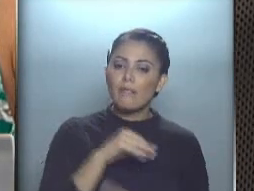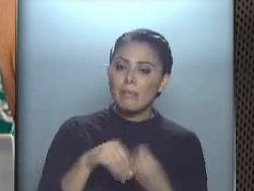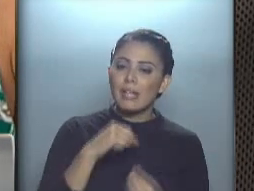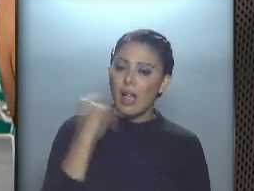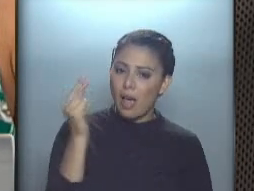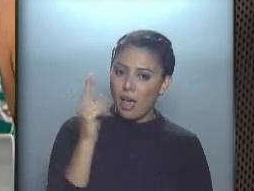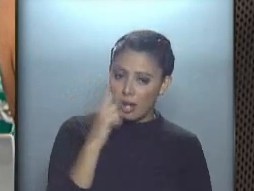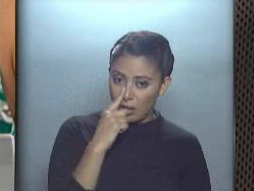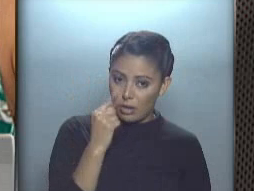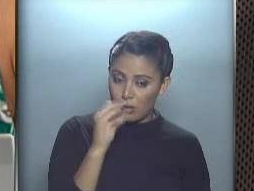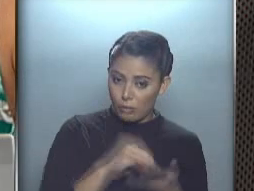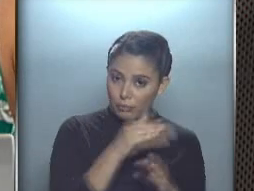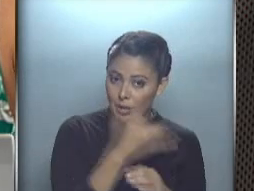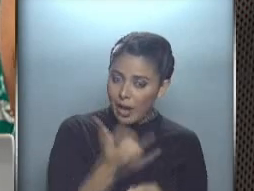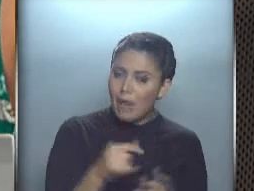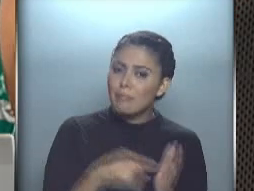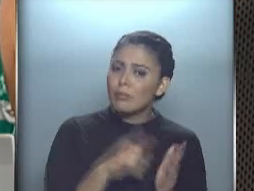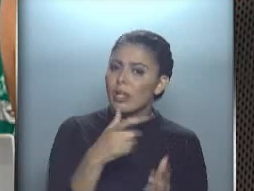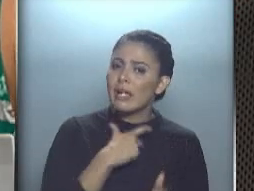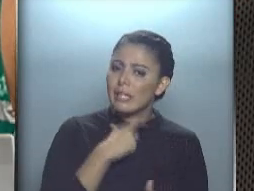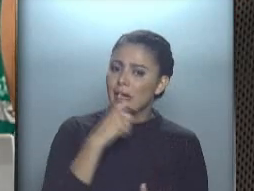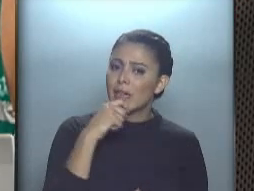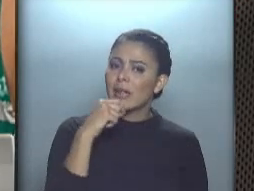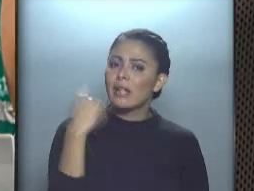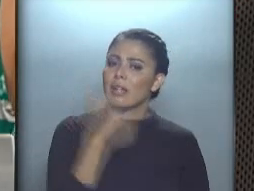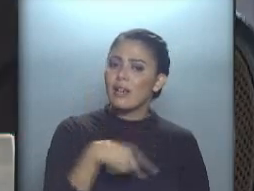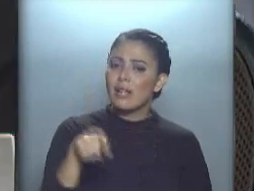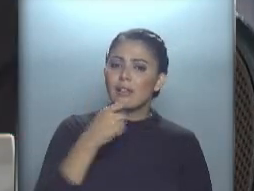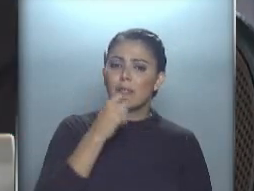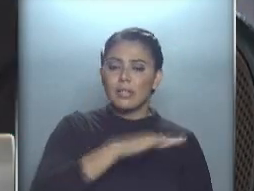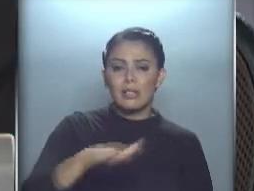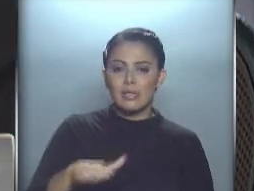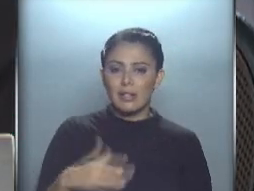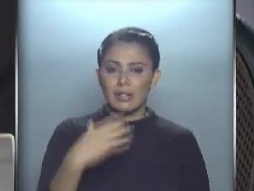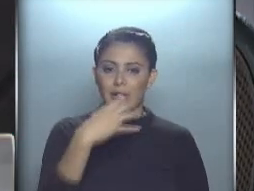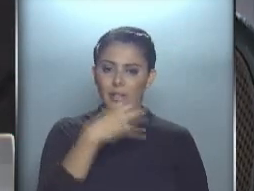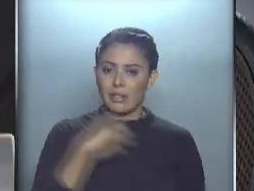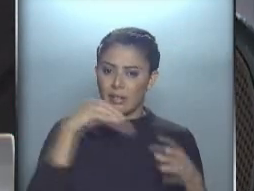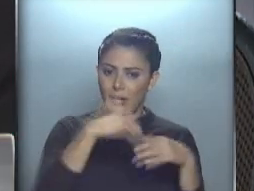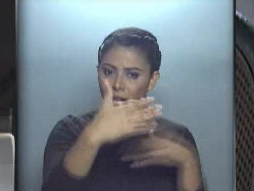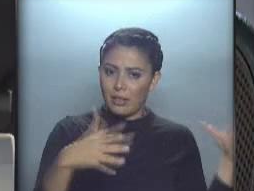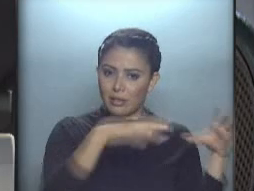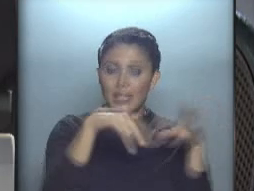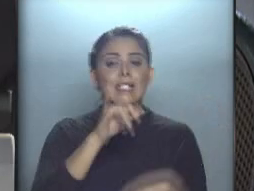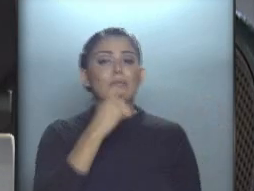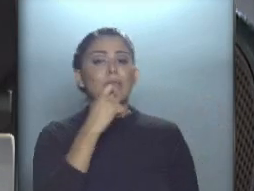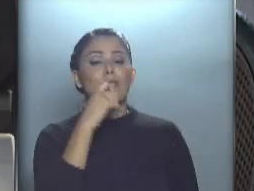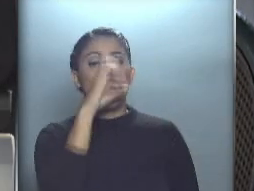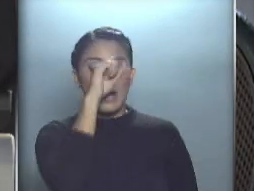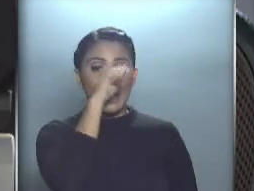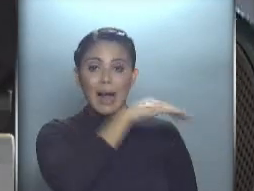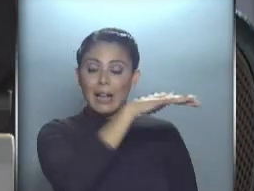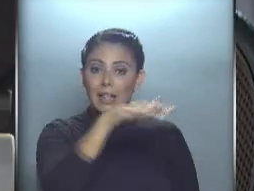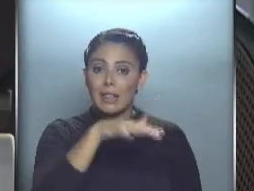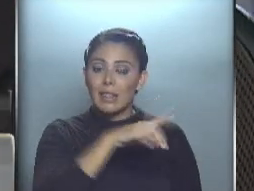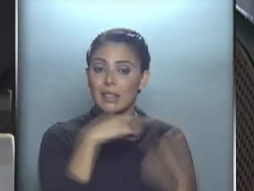tiene vacante, pero el tema es que querían que estudien en un contenedor. Sí, en el jardín querían sacar la sala de música, hacer